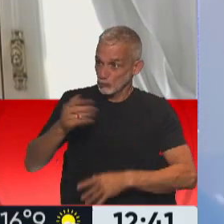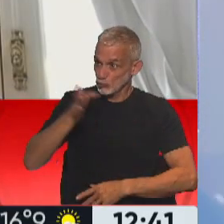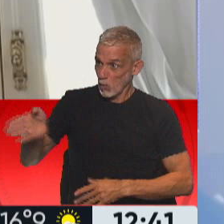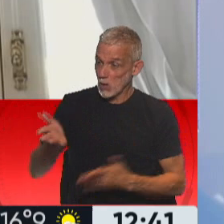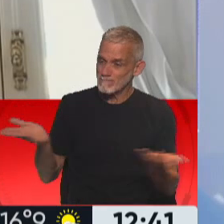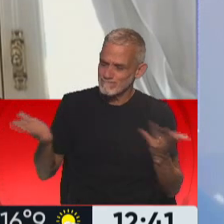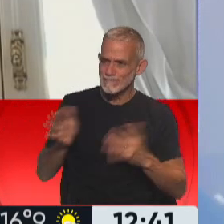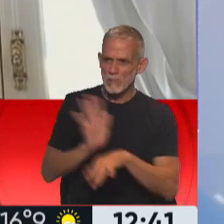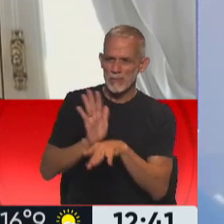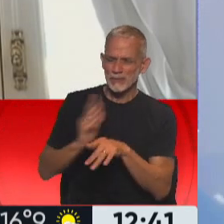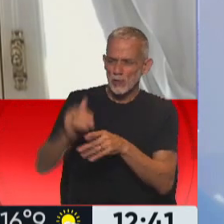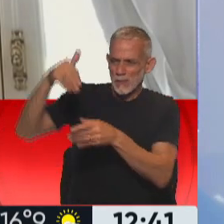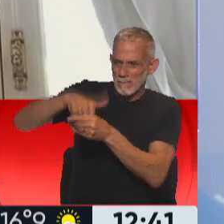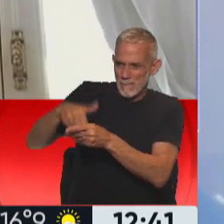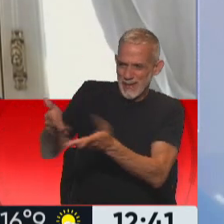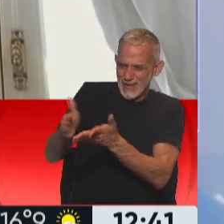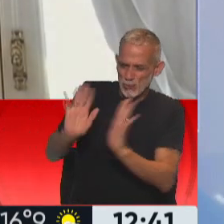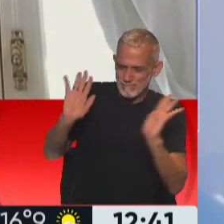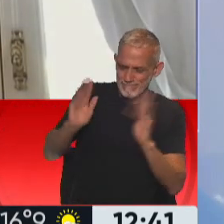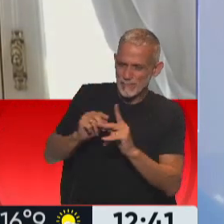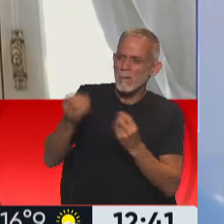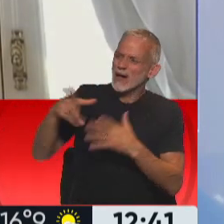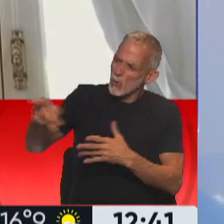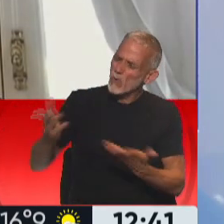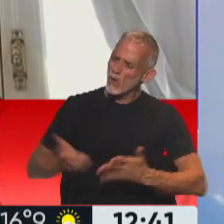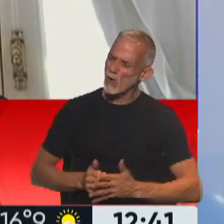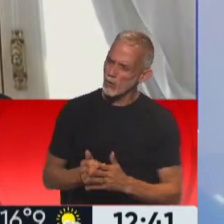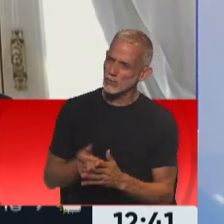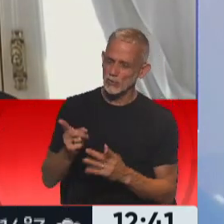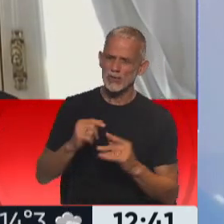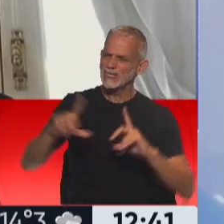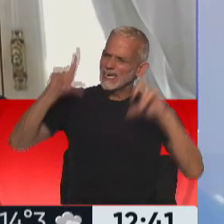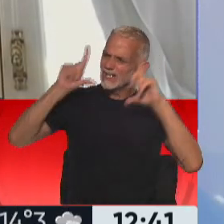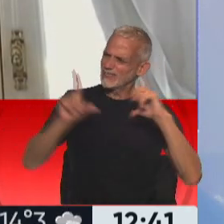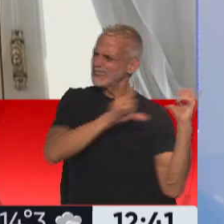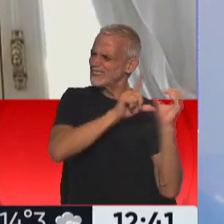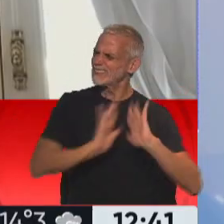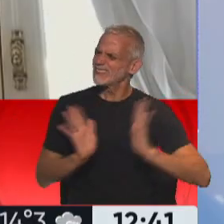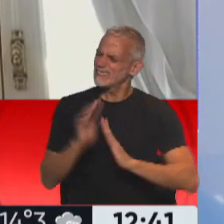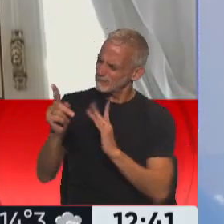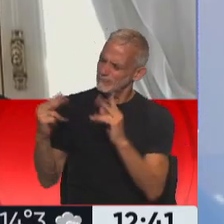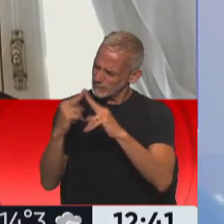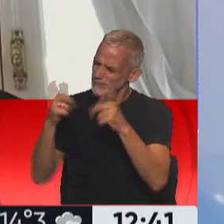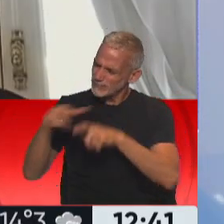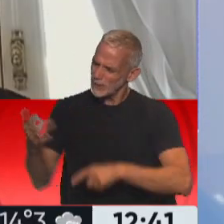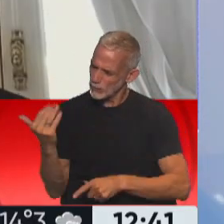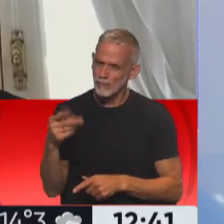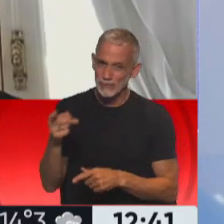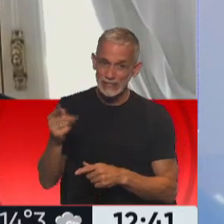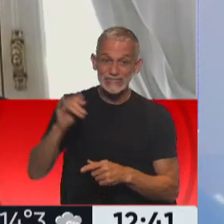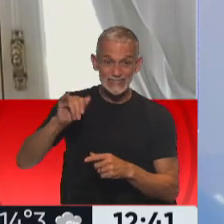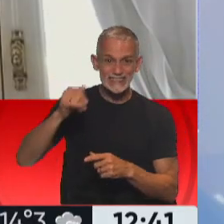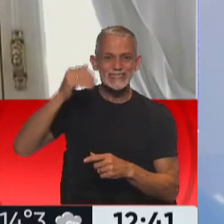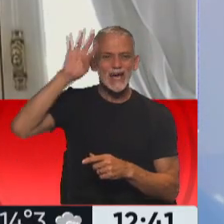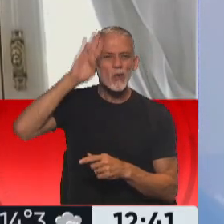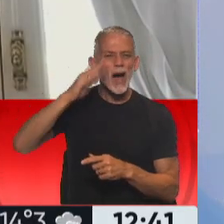como que yo me estoy rindiendo frente a vos. Y corrió todos esos egos de lado y decidieron encontrarse ambos en La Habana,